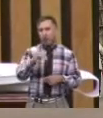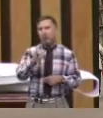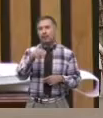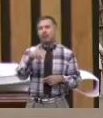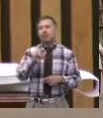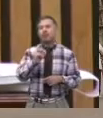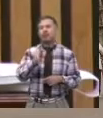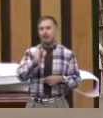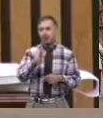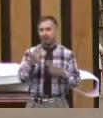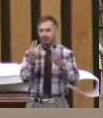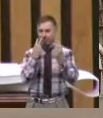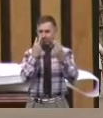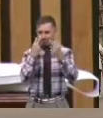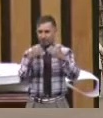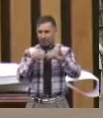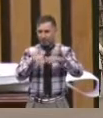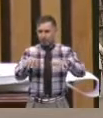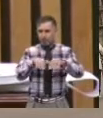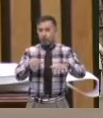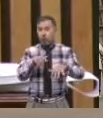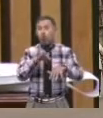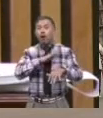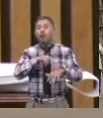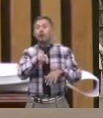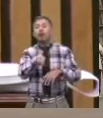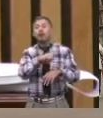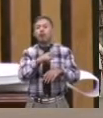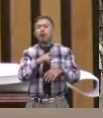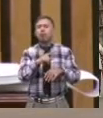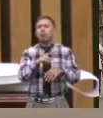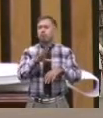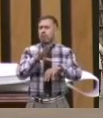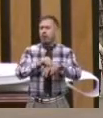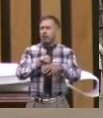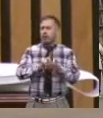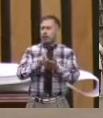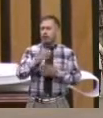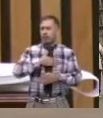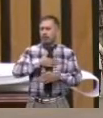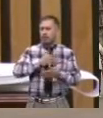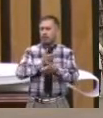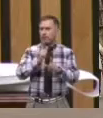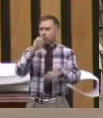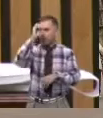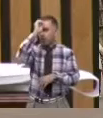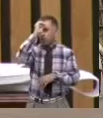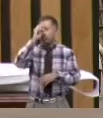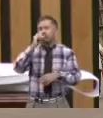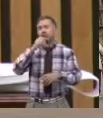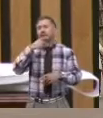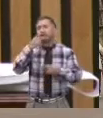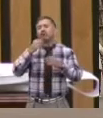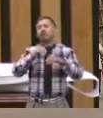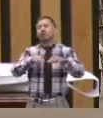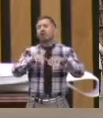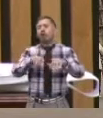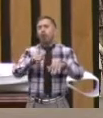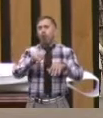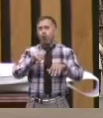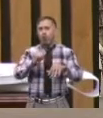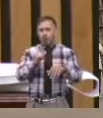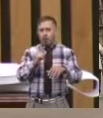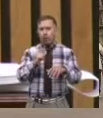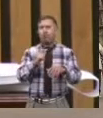bajo el amparo de la libertad de expresión porque no existió espontaneidad en la emisión de los